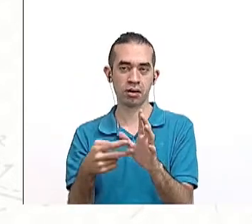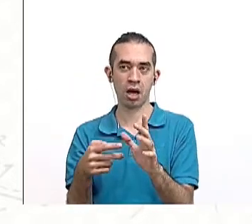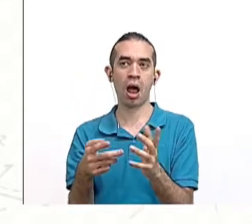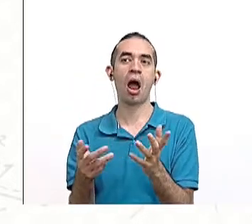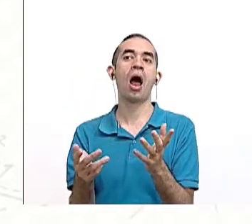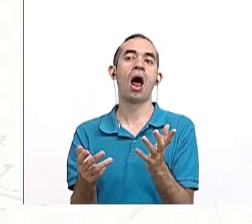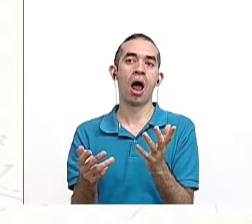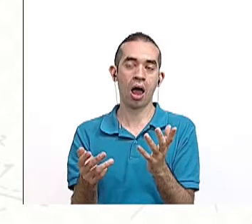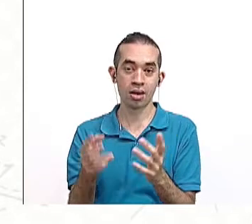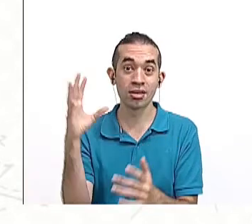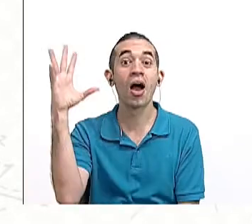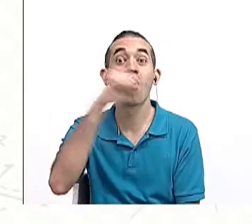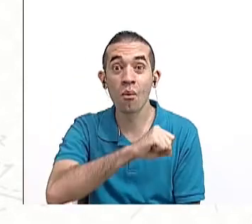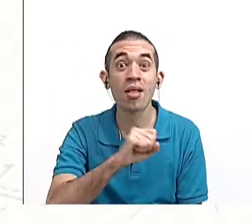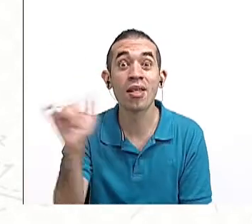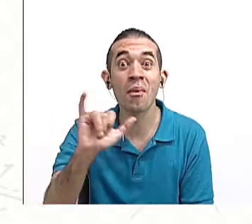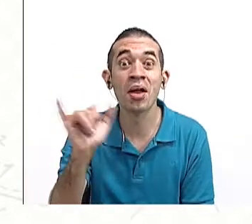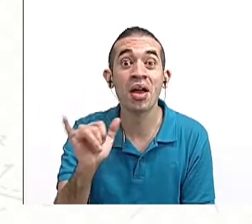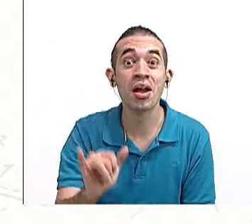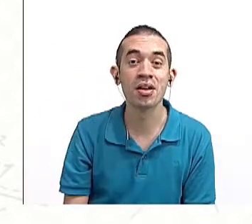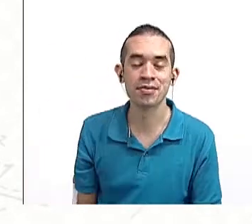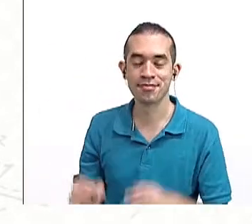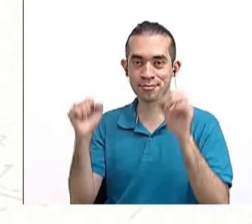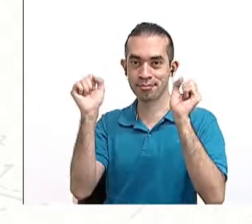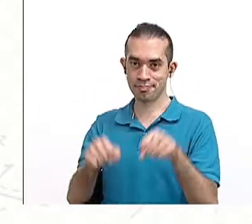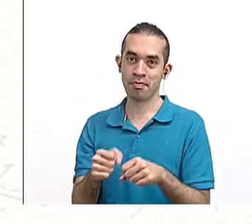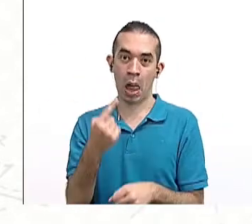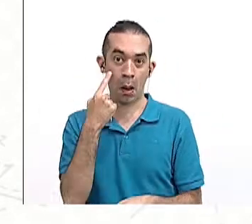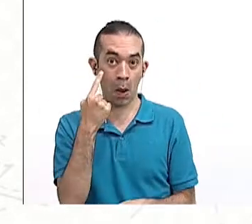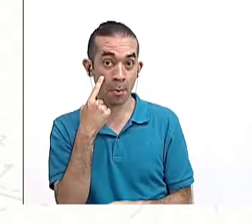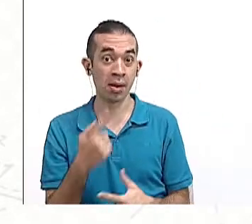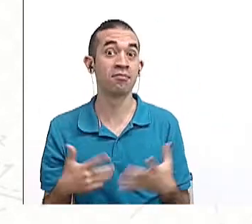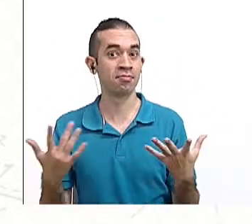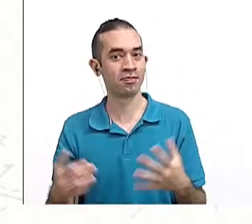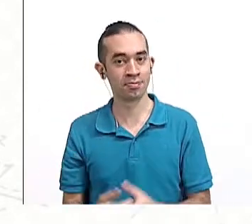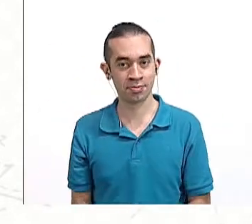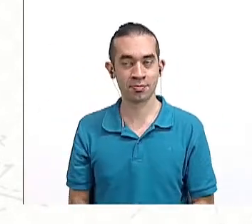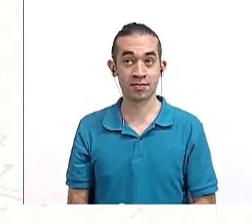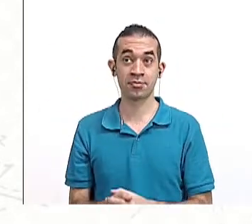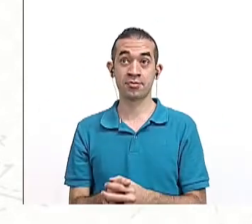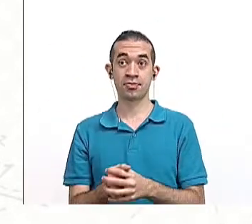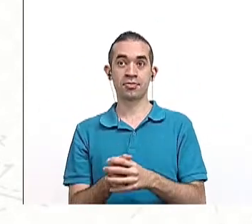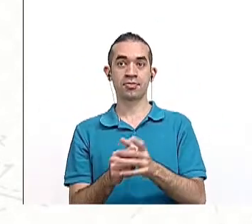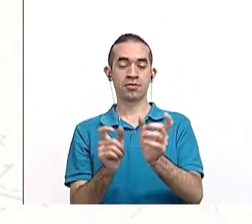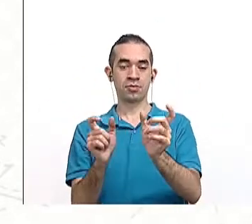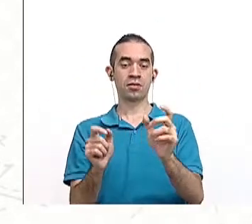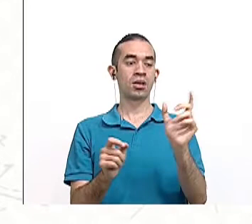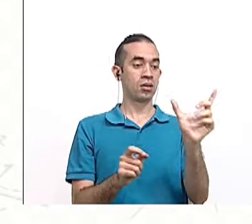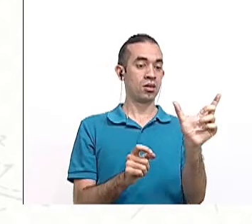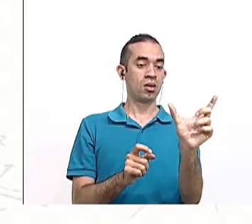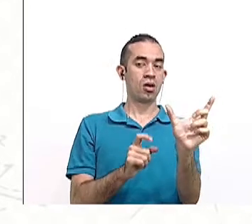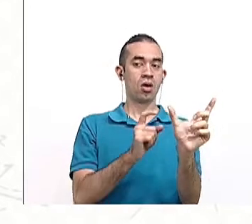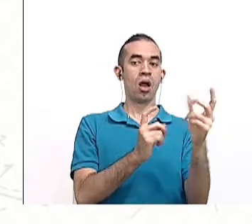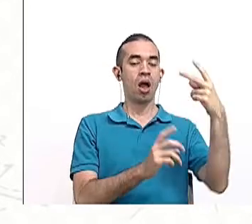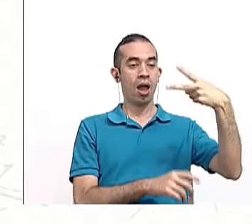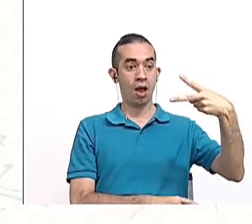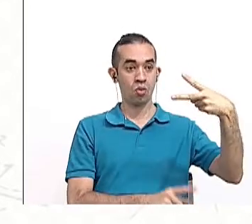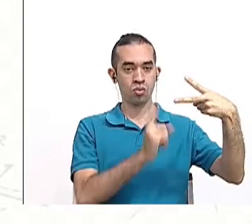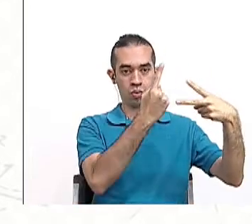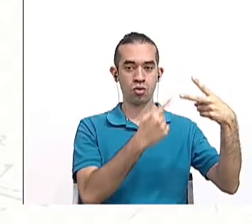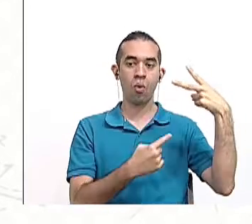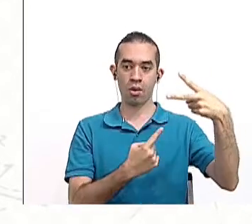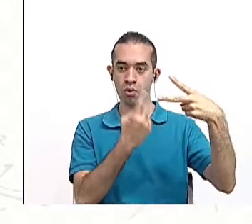lo están viendo también podemos ver que lo que es que entonces la suma la media del ángulo 1 el ángulo 2 y el ángulo 3